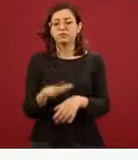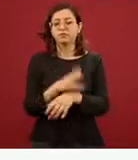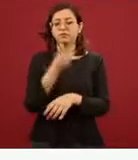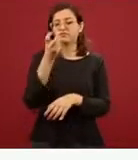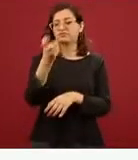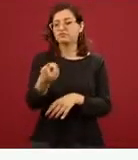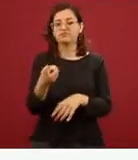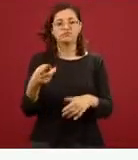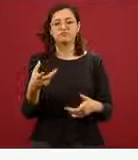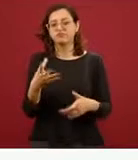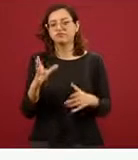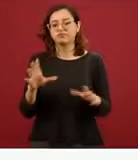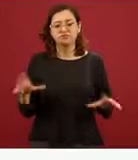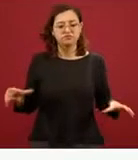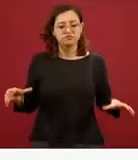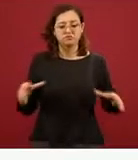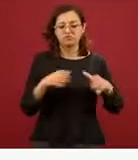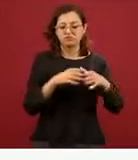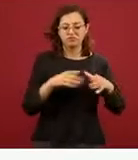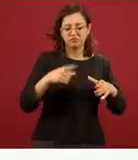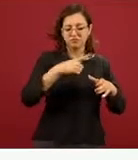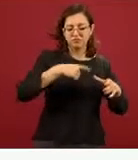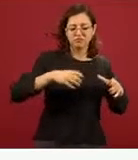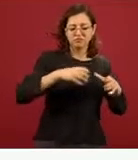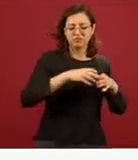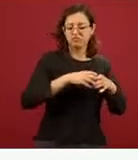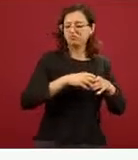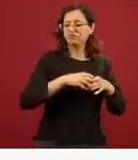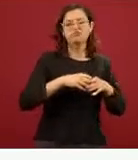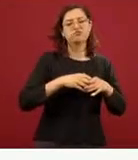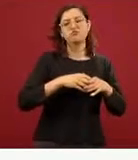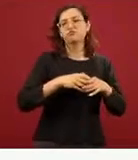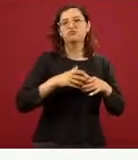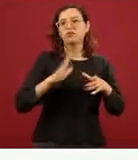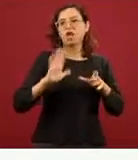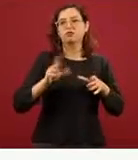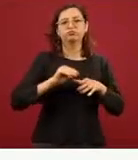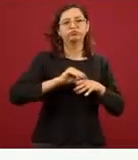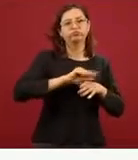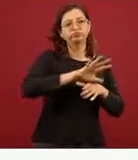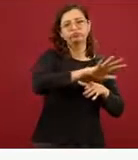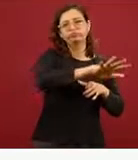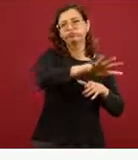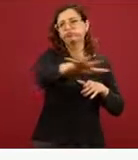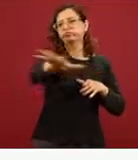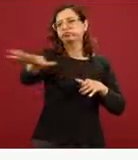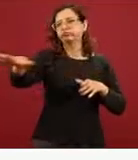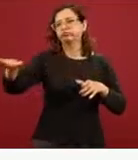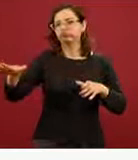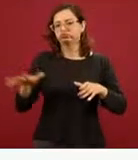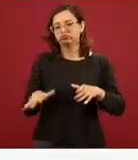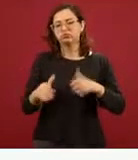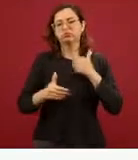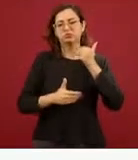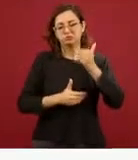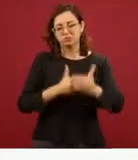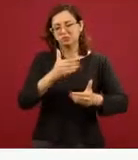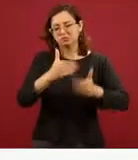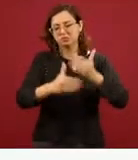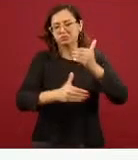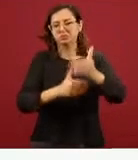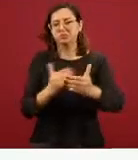de contención centradas en los casos y se empiezan a instrumentar de una manera progresiva medidas